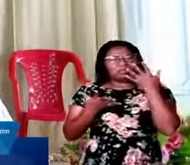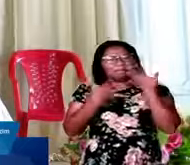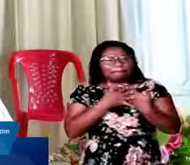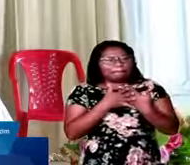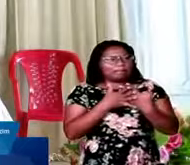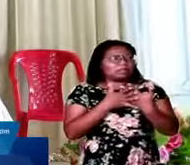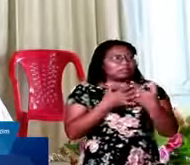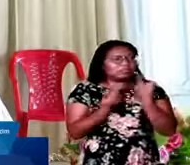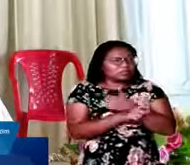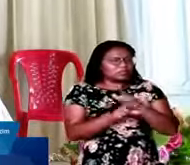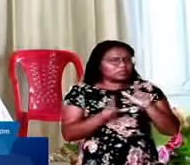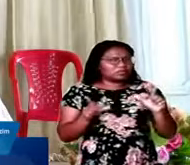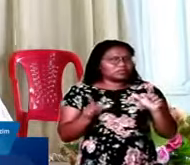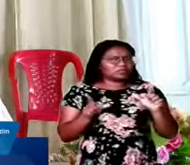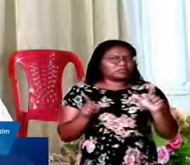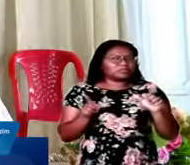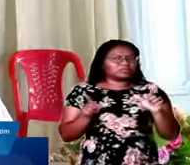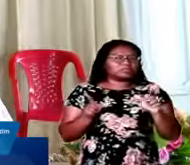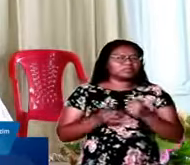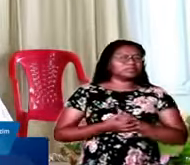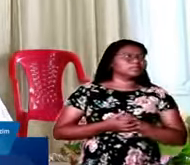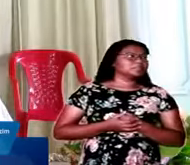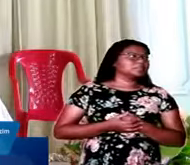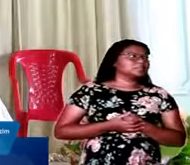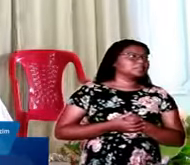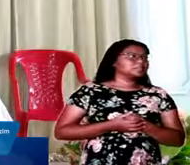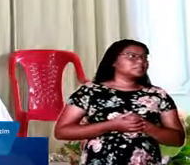me dio ropita. Ah, Señor,